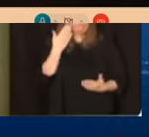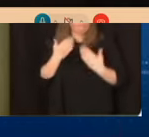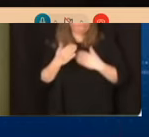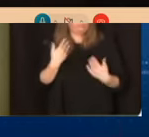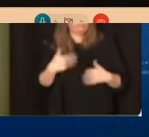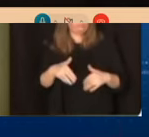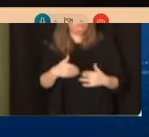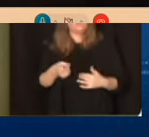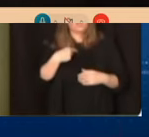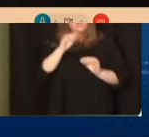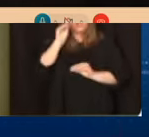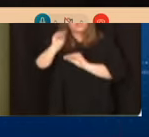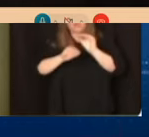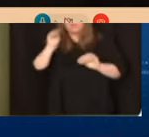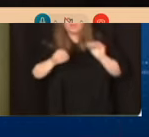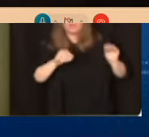Esquerra Republicana